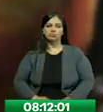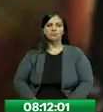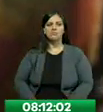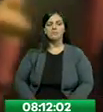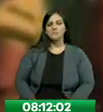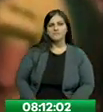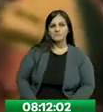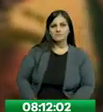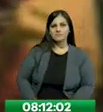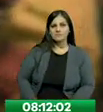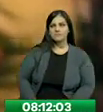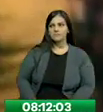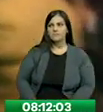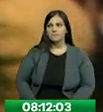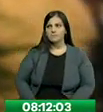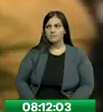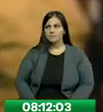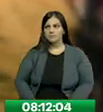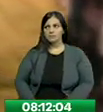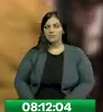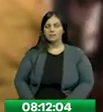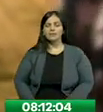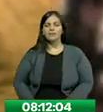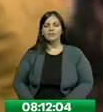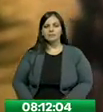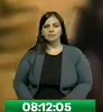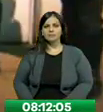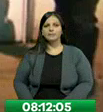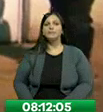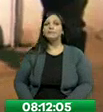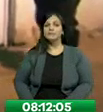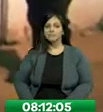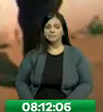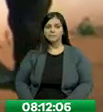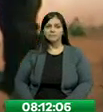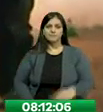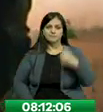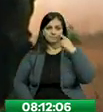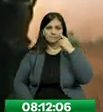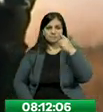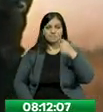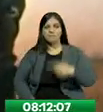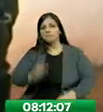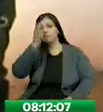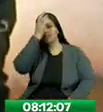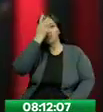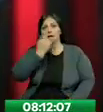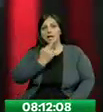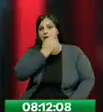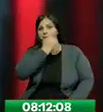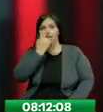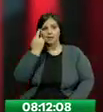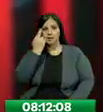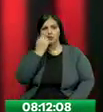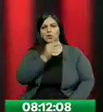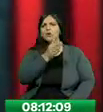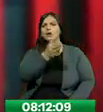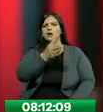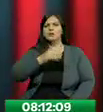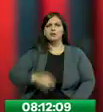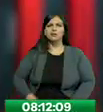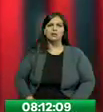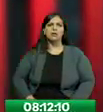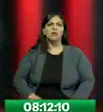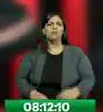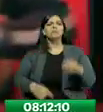La tranquilidad del lugar se vio interrumpida en el momento en que la noticia se esparció por toda la zona. Uno de los pacientes de una